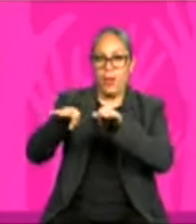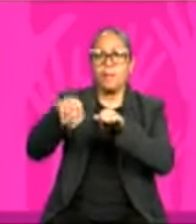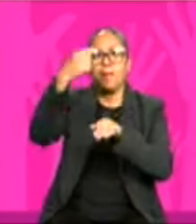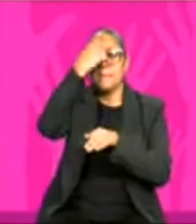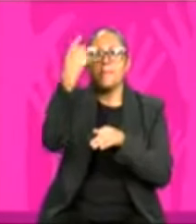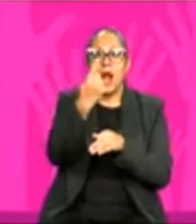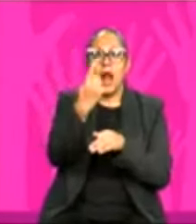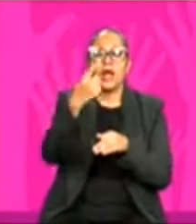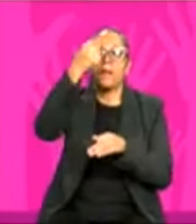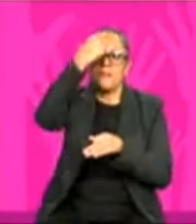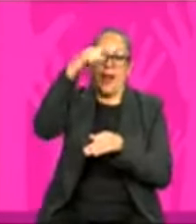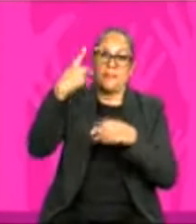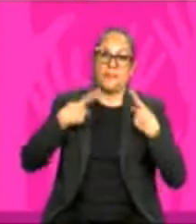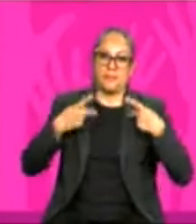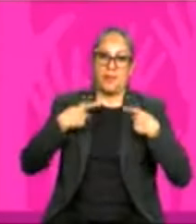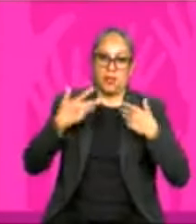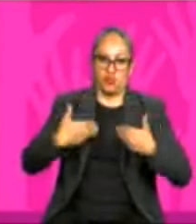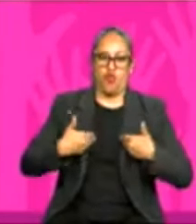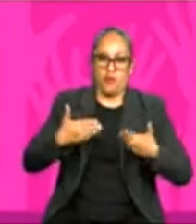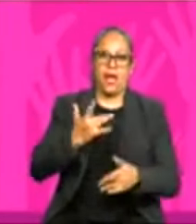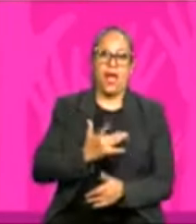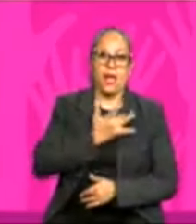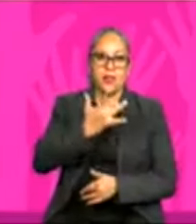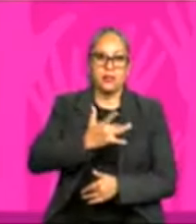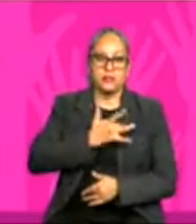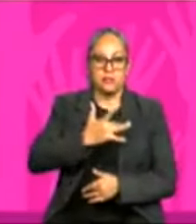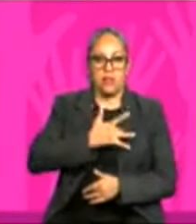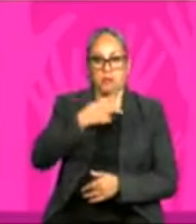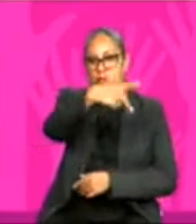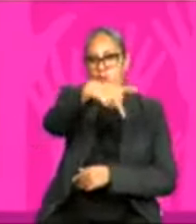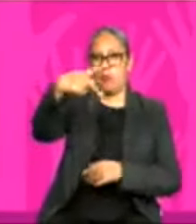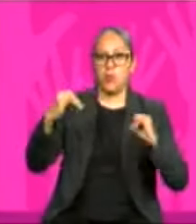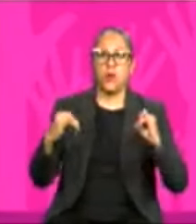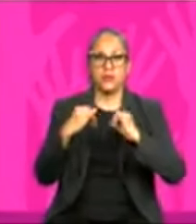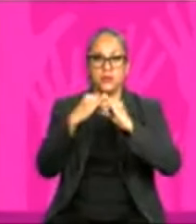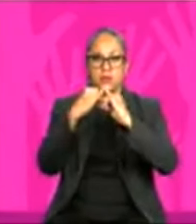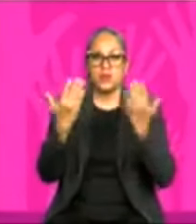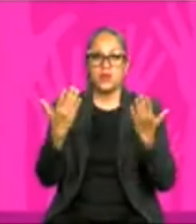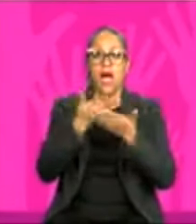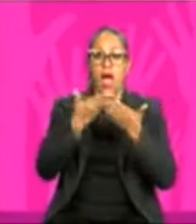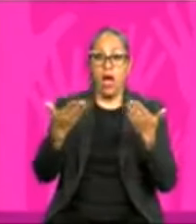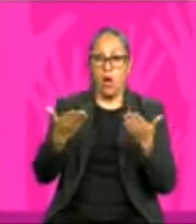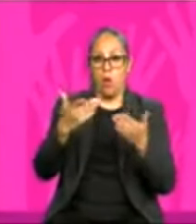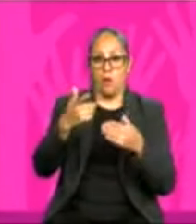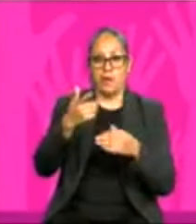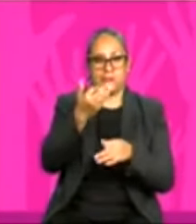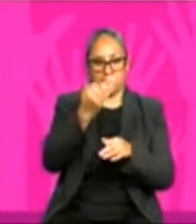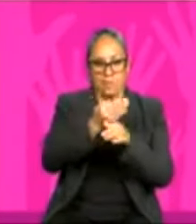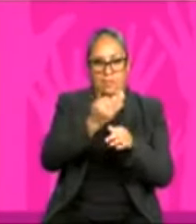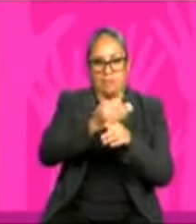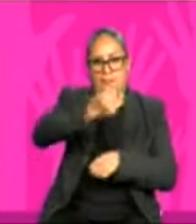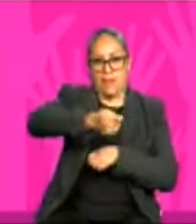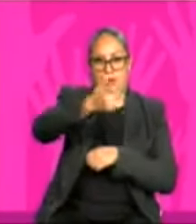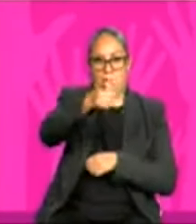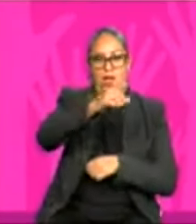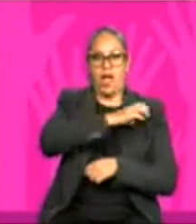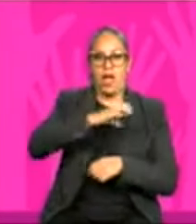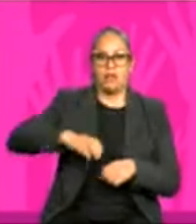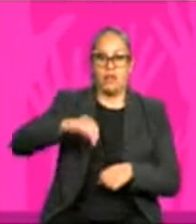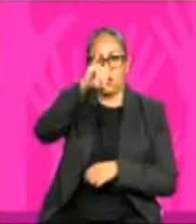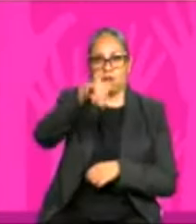de generar la confianza de los ciudadanos en sus instituciones? Toca el turno en esta ronda para la candidata